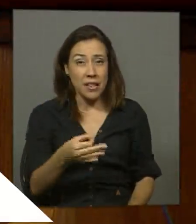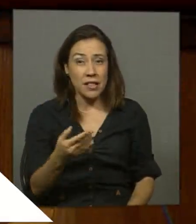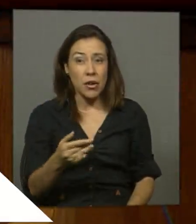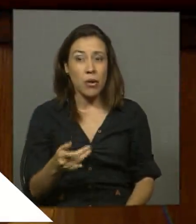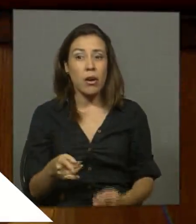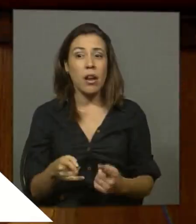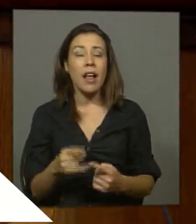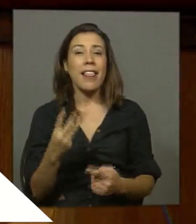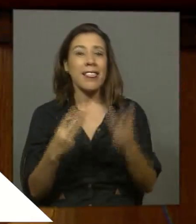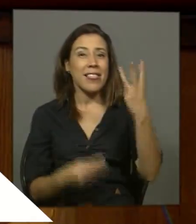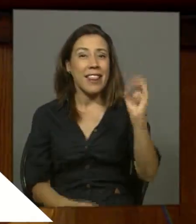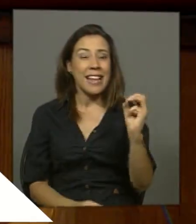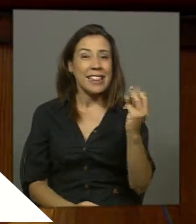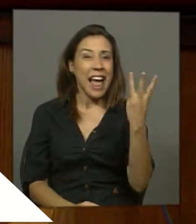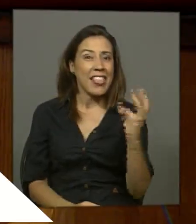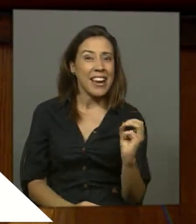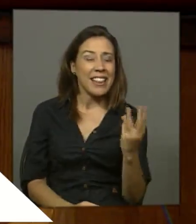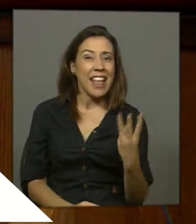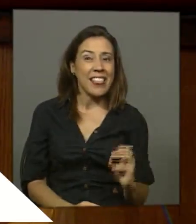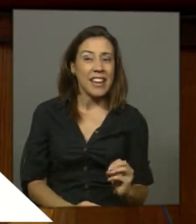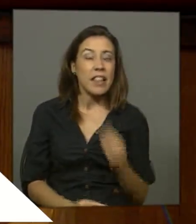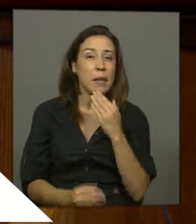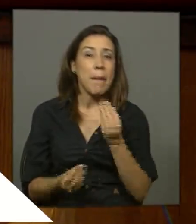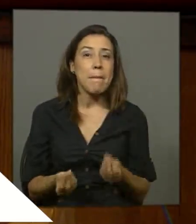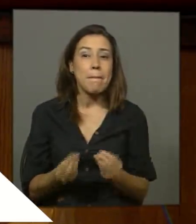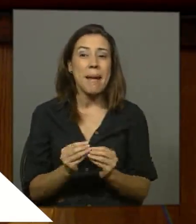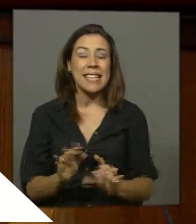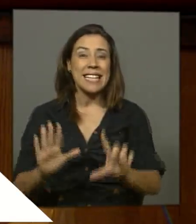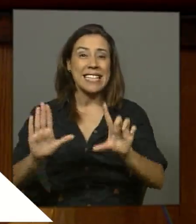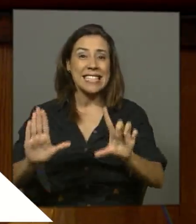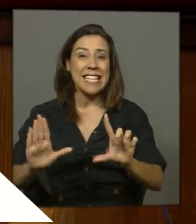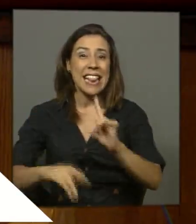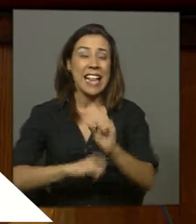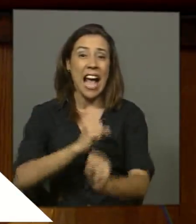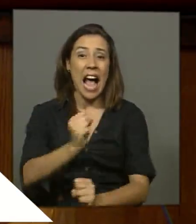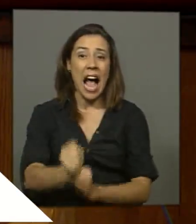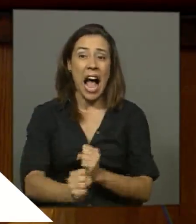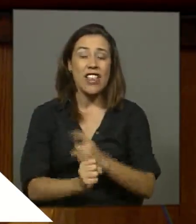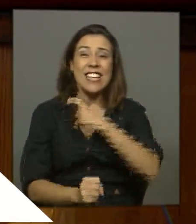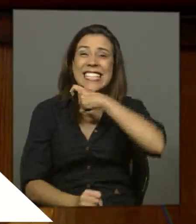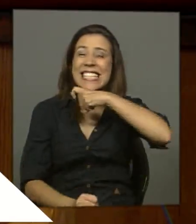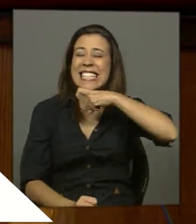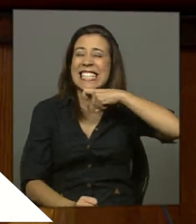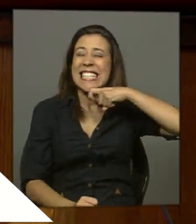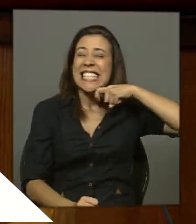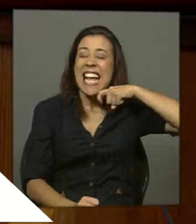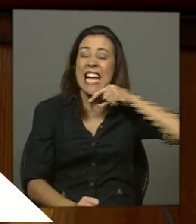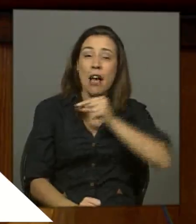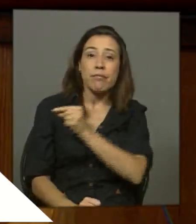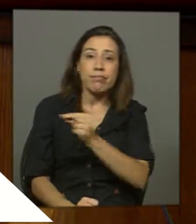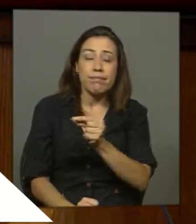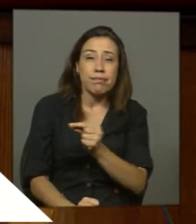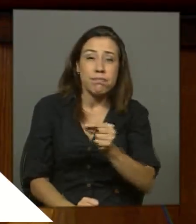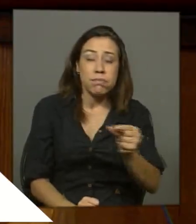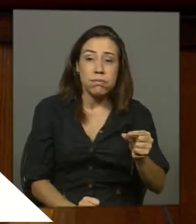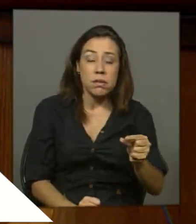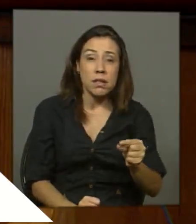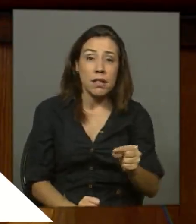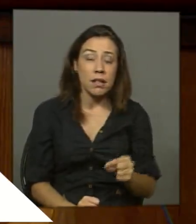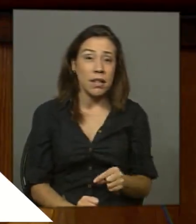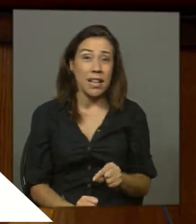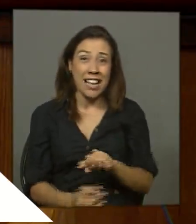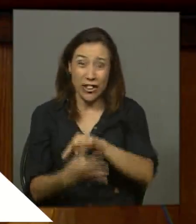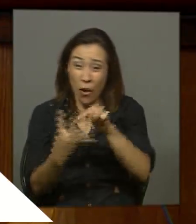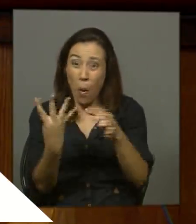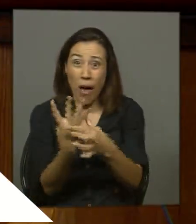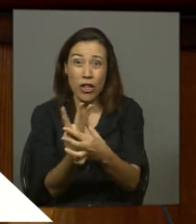configuración 30 30 30 además agregándole 7 años de sequía consecutiva ante esto